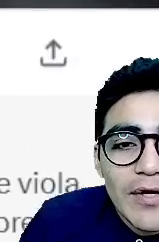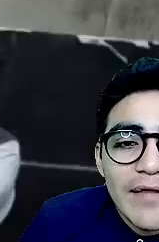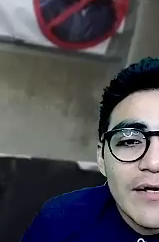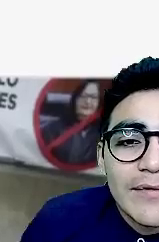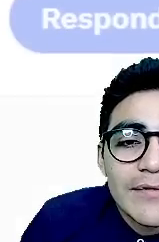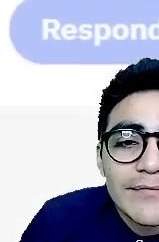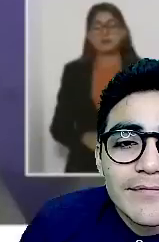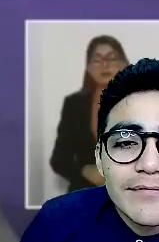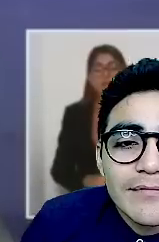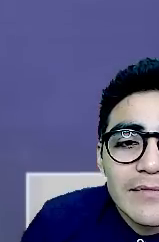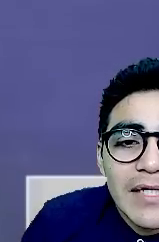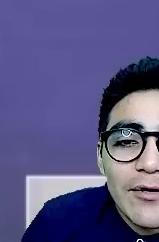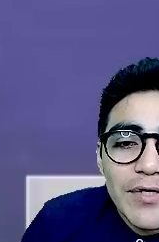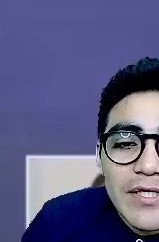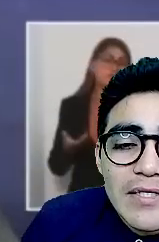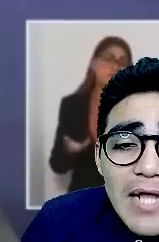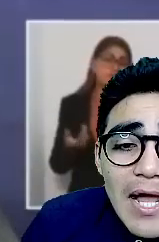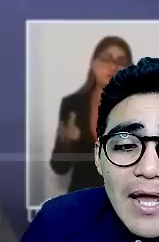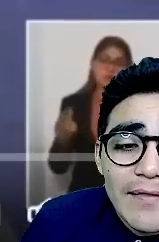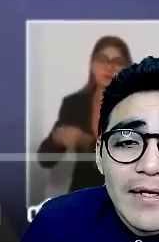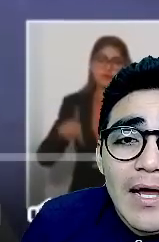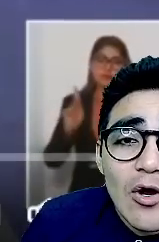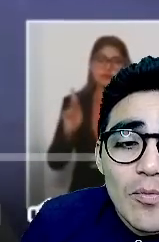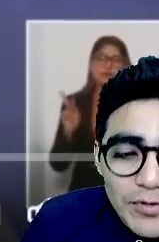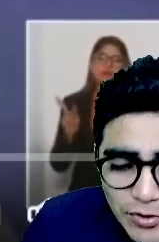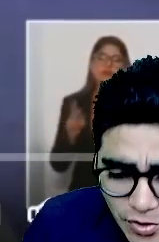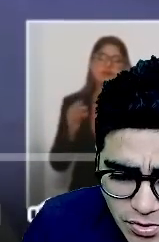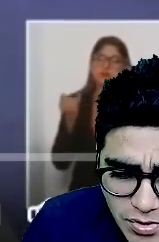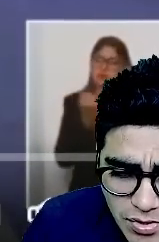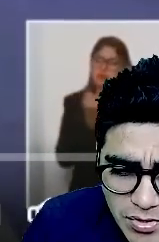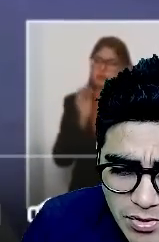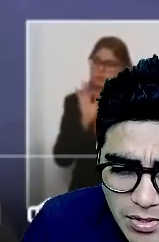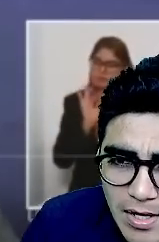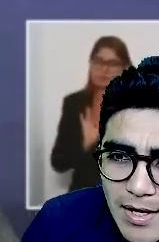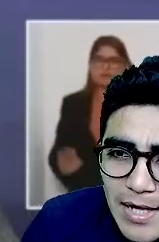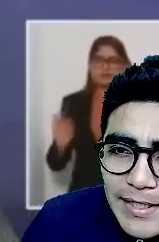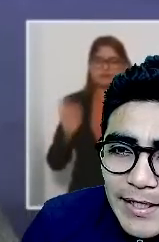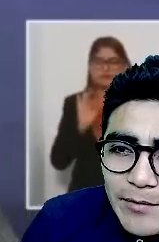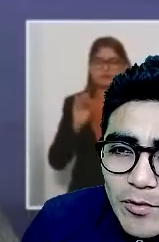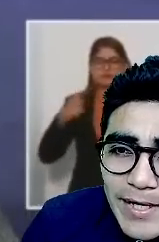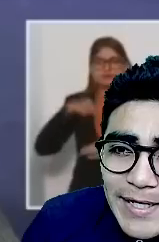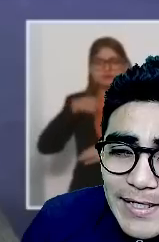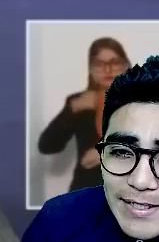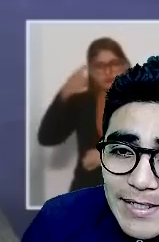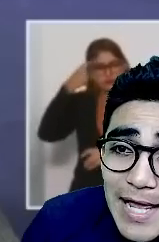Esto fue lo que dijo la heroína de la oposición